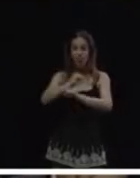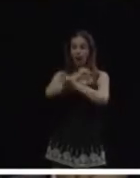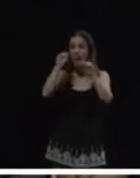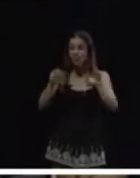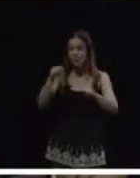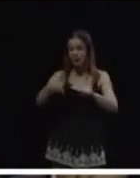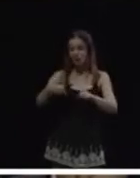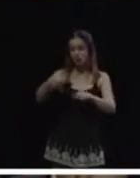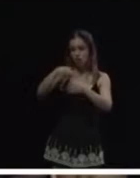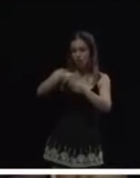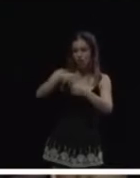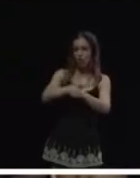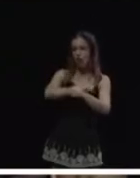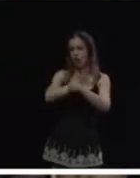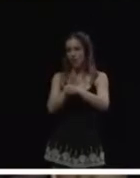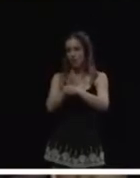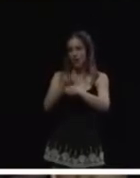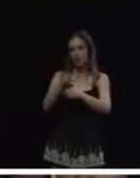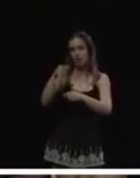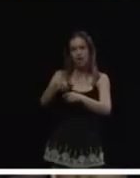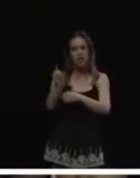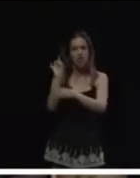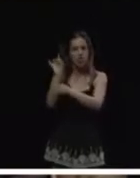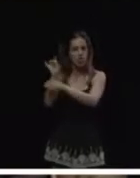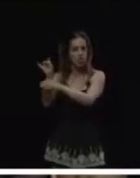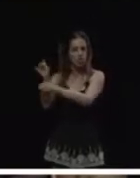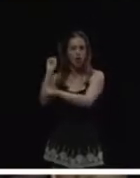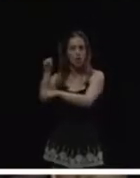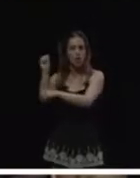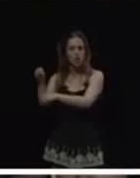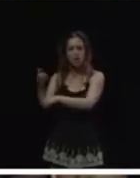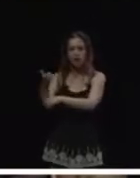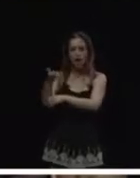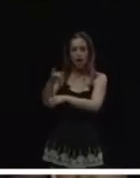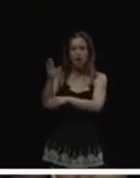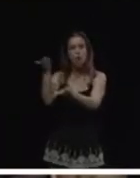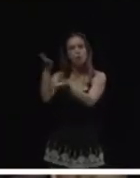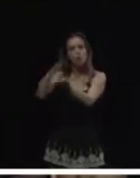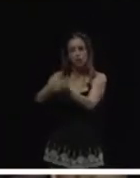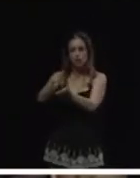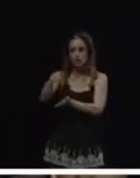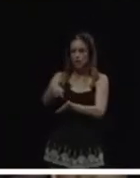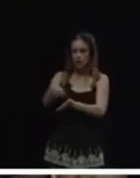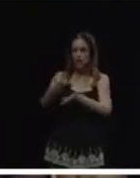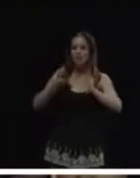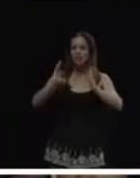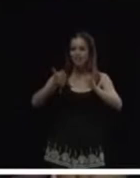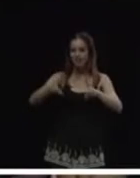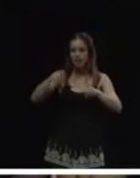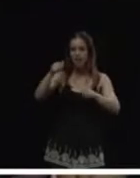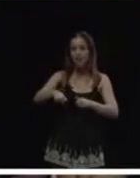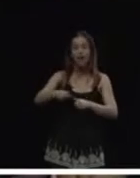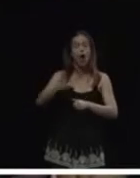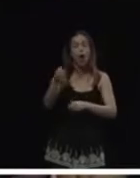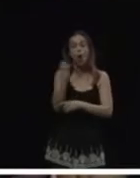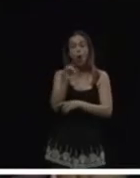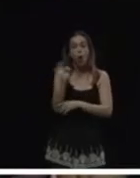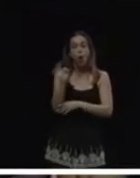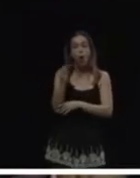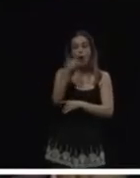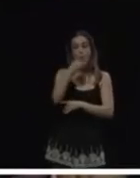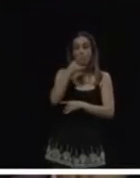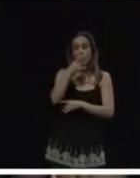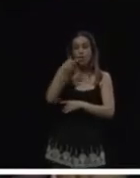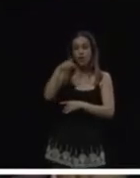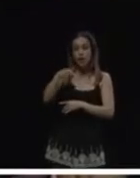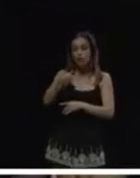la pandemia y les dejaron morir en residencia. O un modelo que está replicando aquí Moreno Bonilla, el señor Moreno